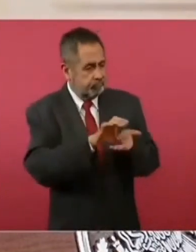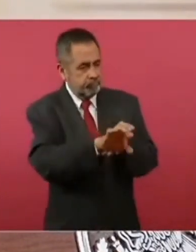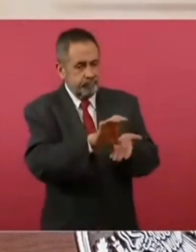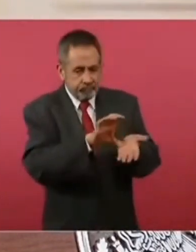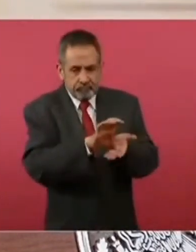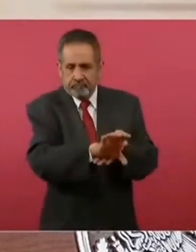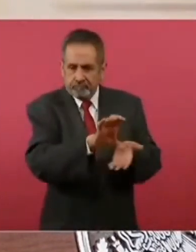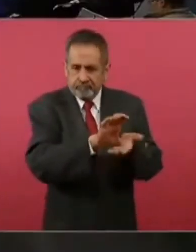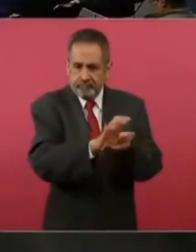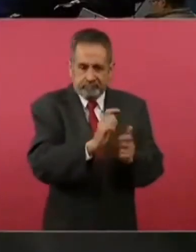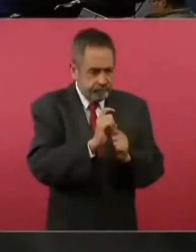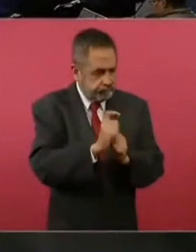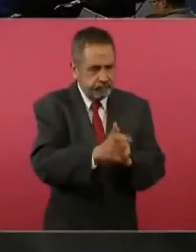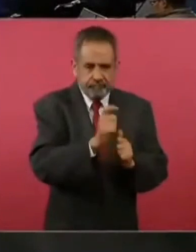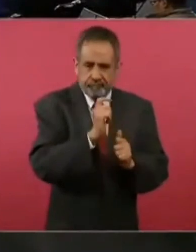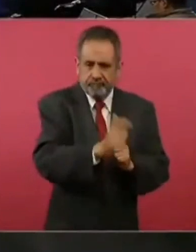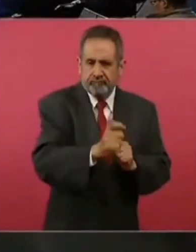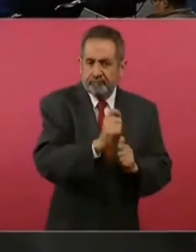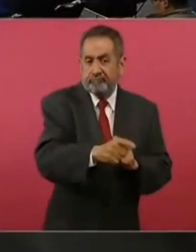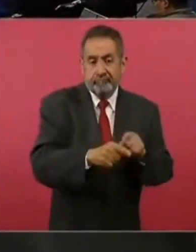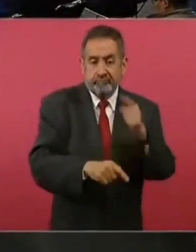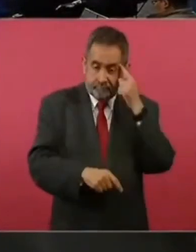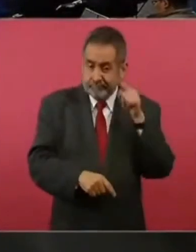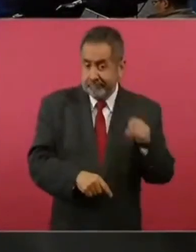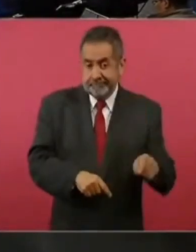Recibía dinero.